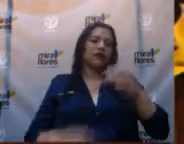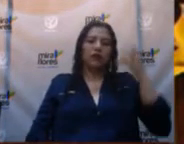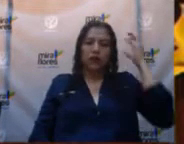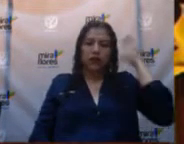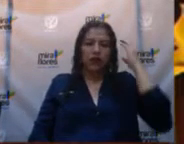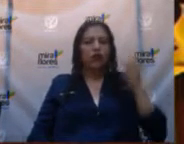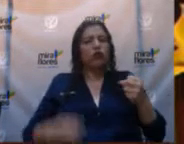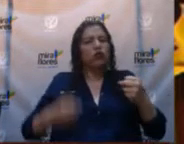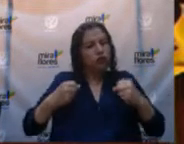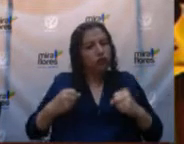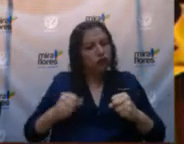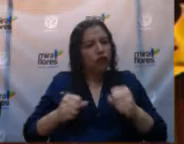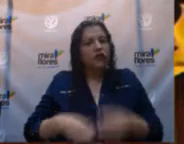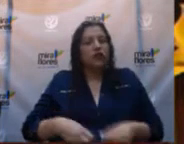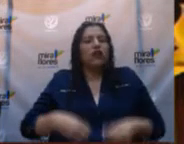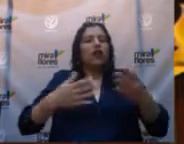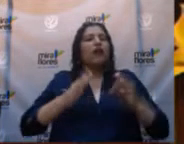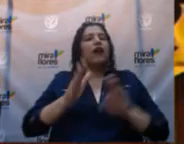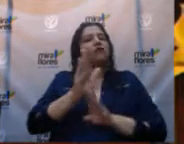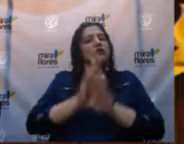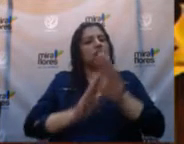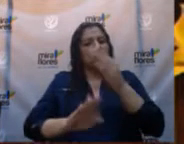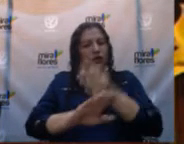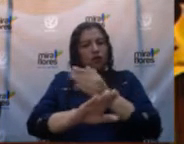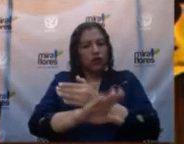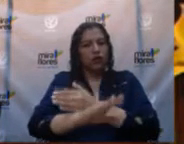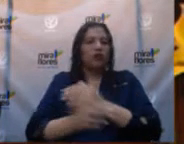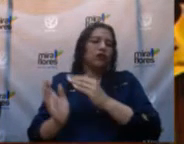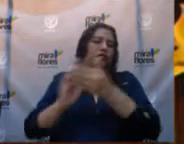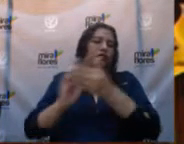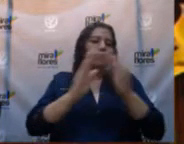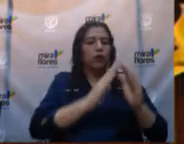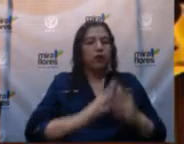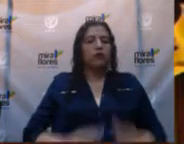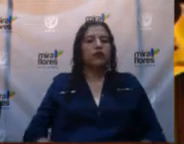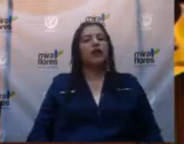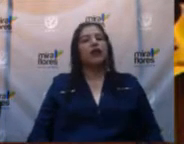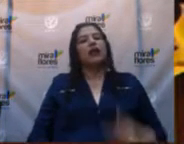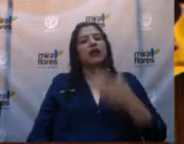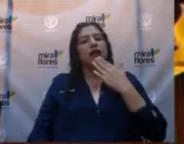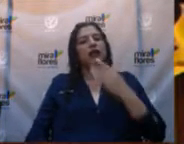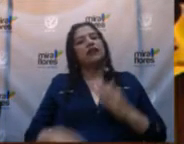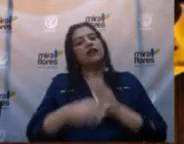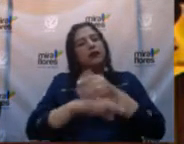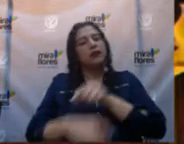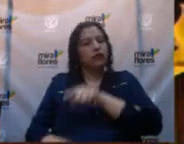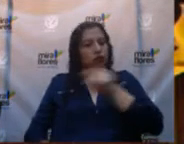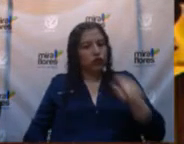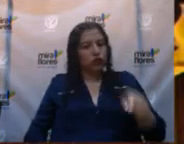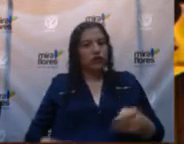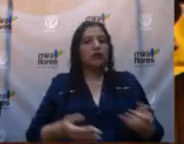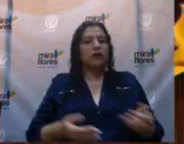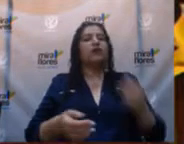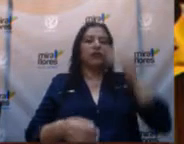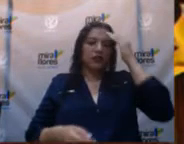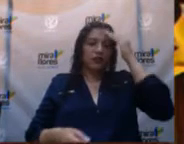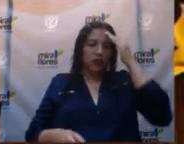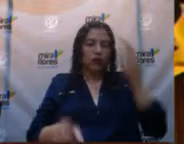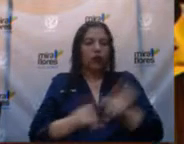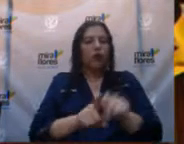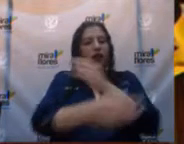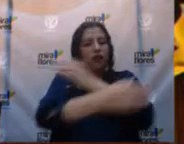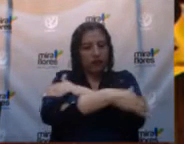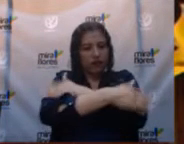su esfuerzo contribuyen al desarrollo y progreso de nuestros pueblos, a quienes a través suyo hacemos extensivo el saludo y